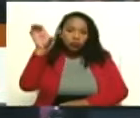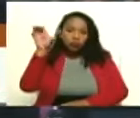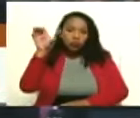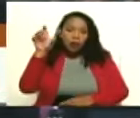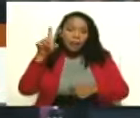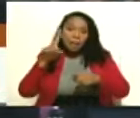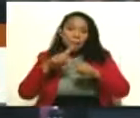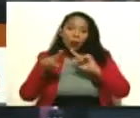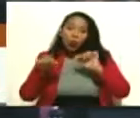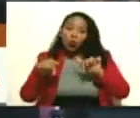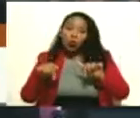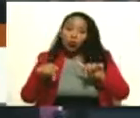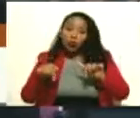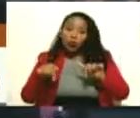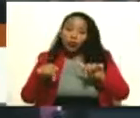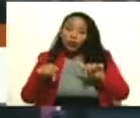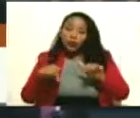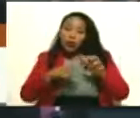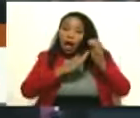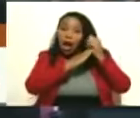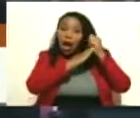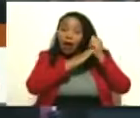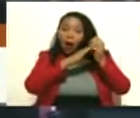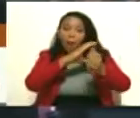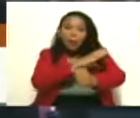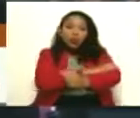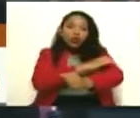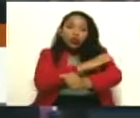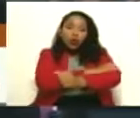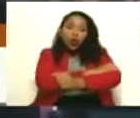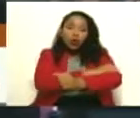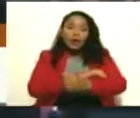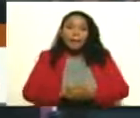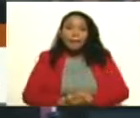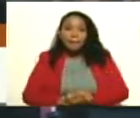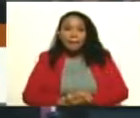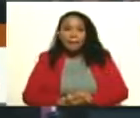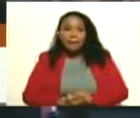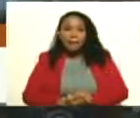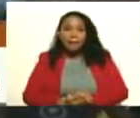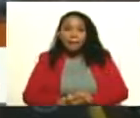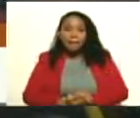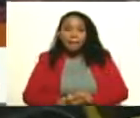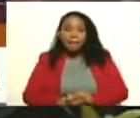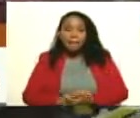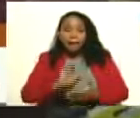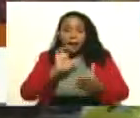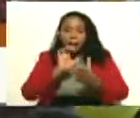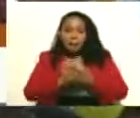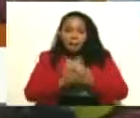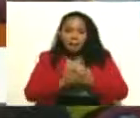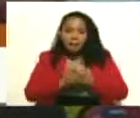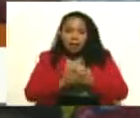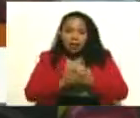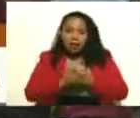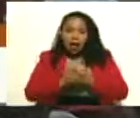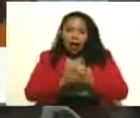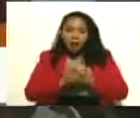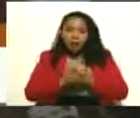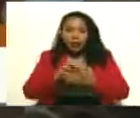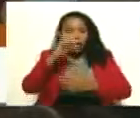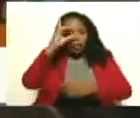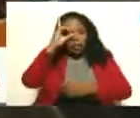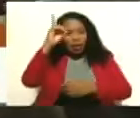aquí a dirigentes de la oposición, a la compatriota presidenta del